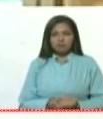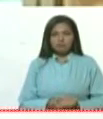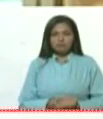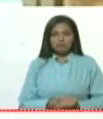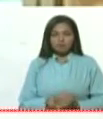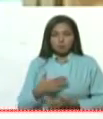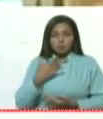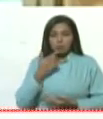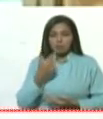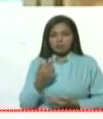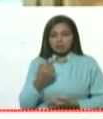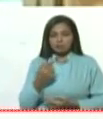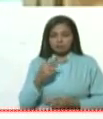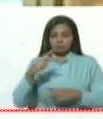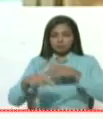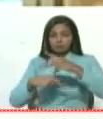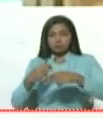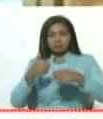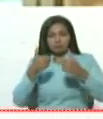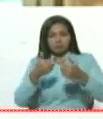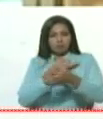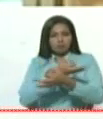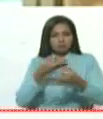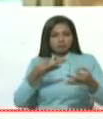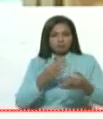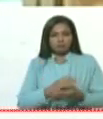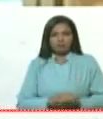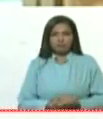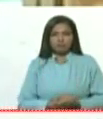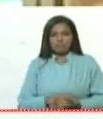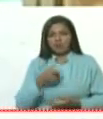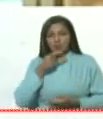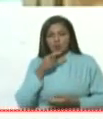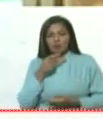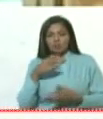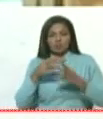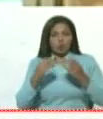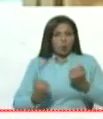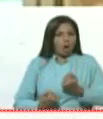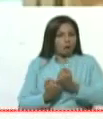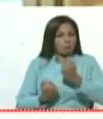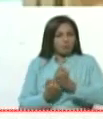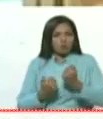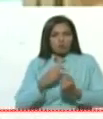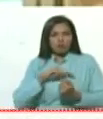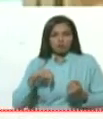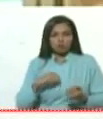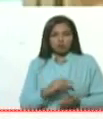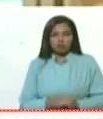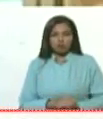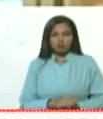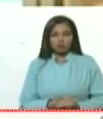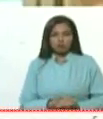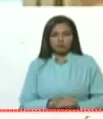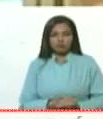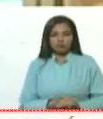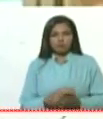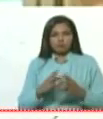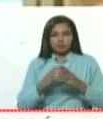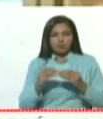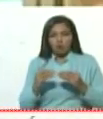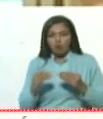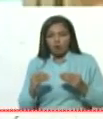Puedo decir que ese proceso va bien y que cuenta con todo nuestro apoyo. En cualquier